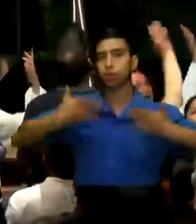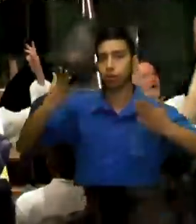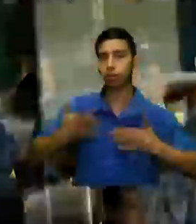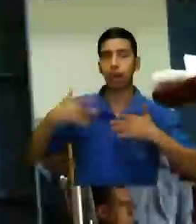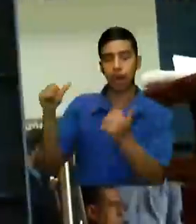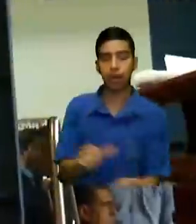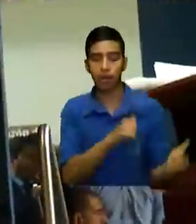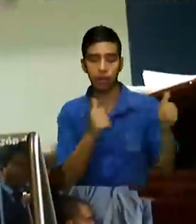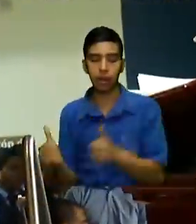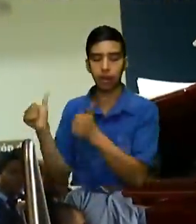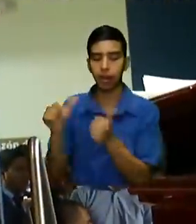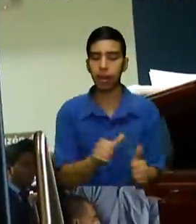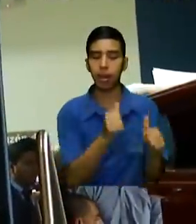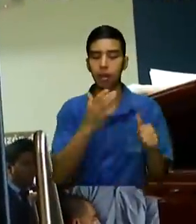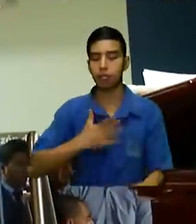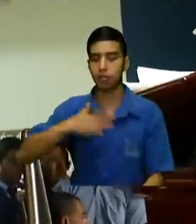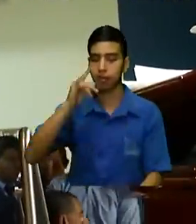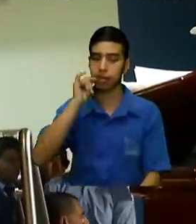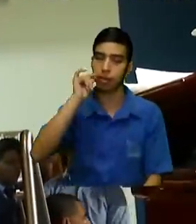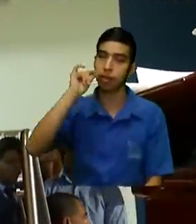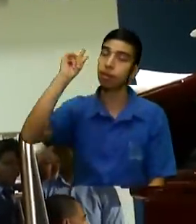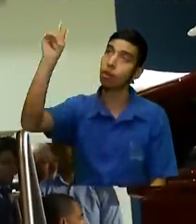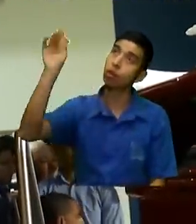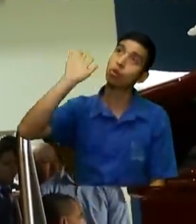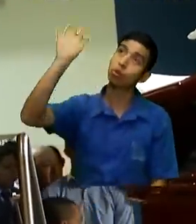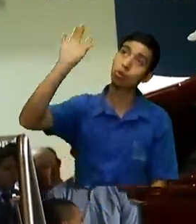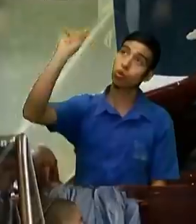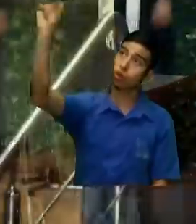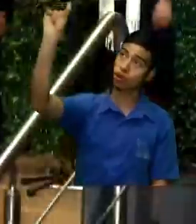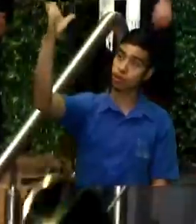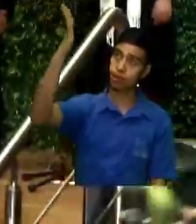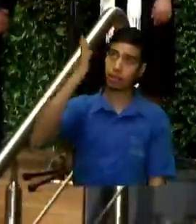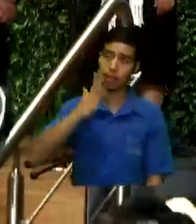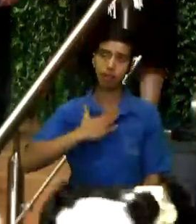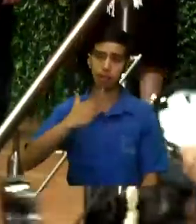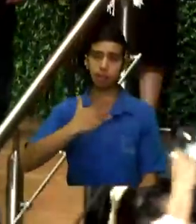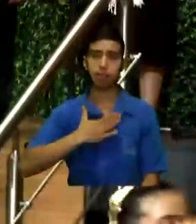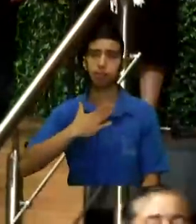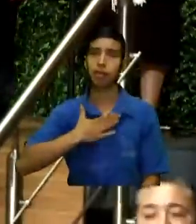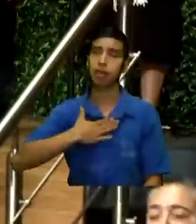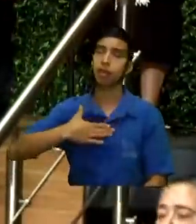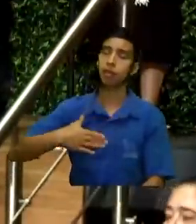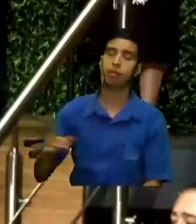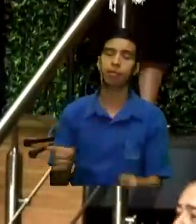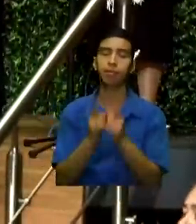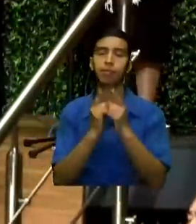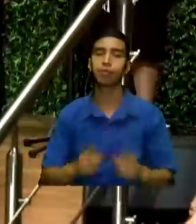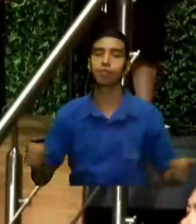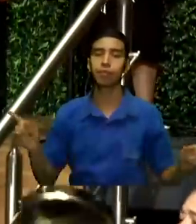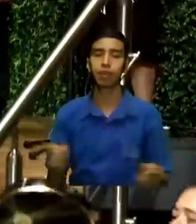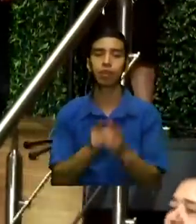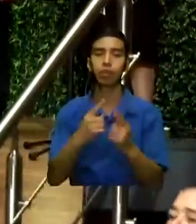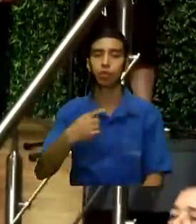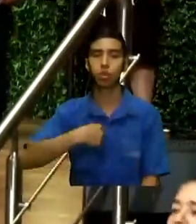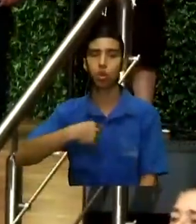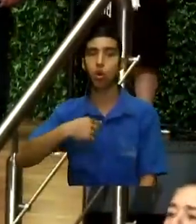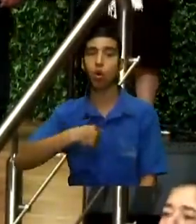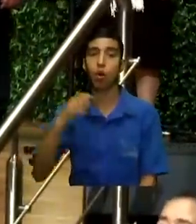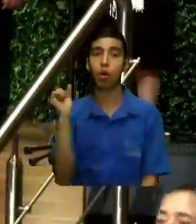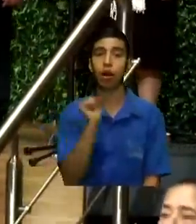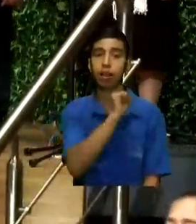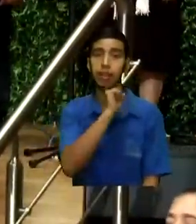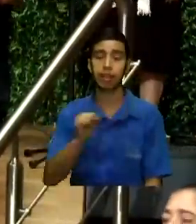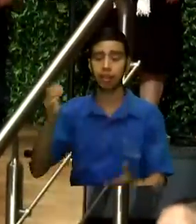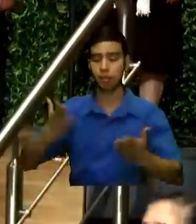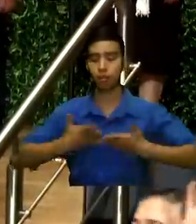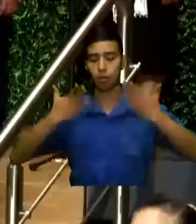gozo alabaré al Señor, de su gracia me rodeó. Con gozo